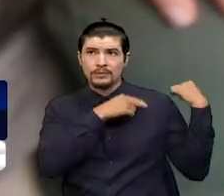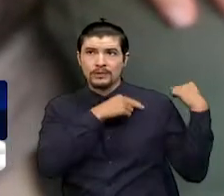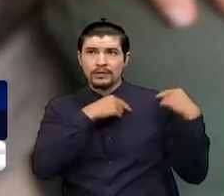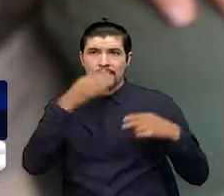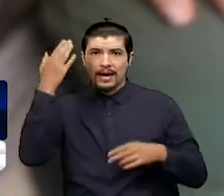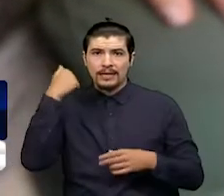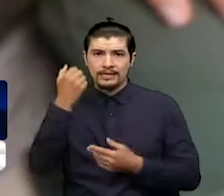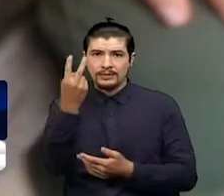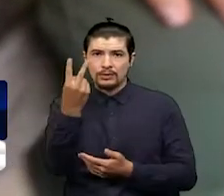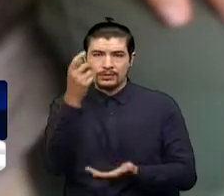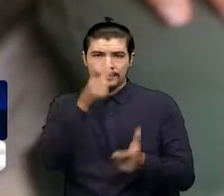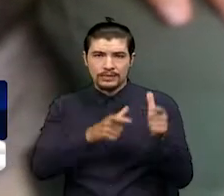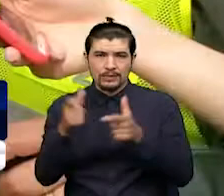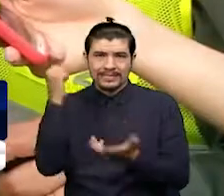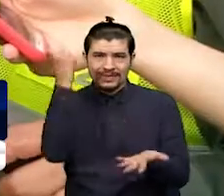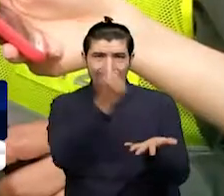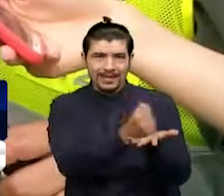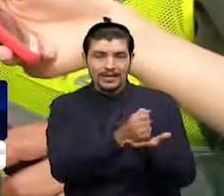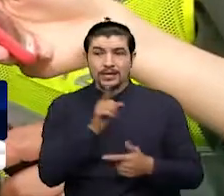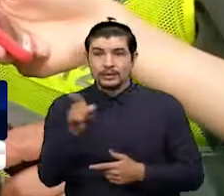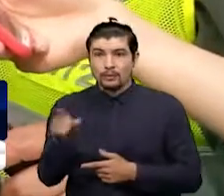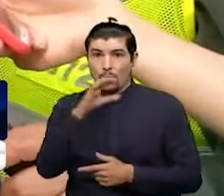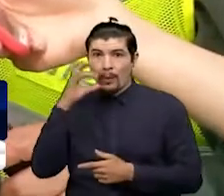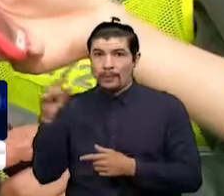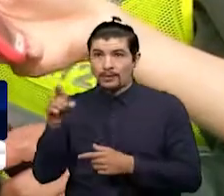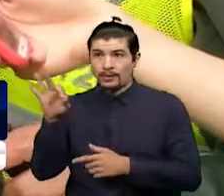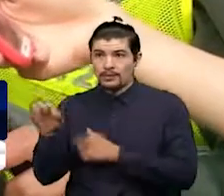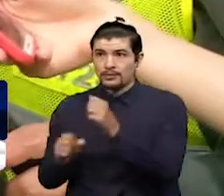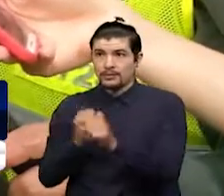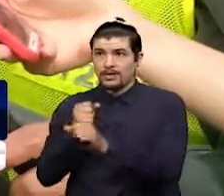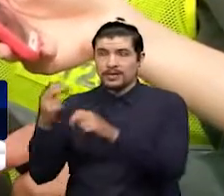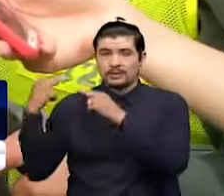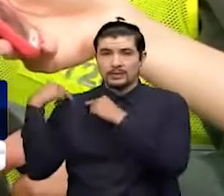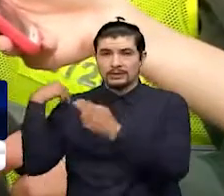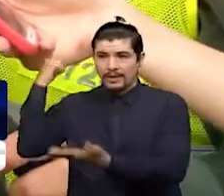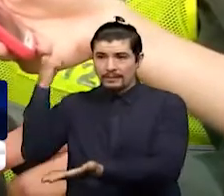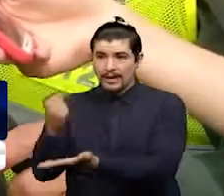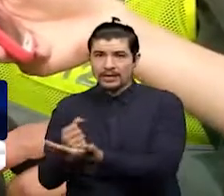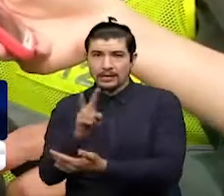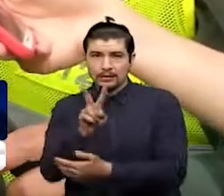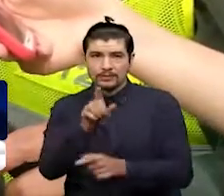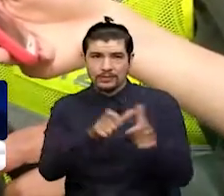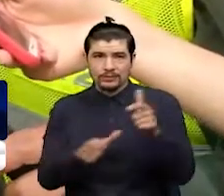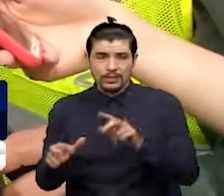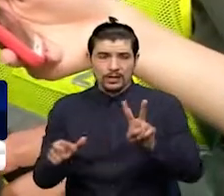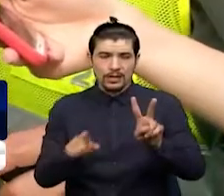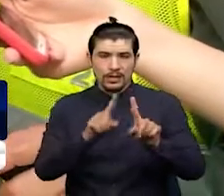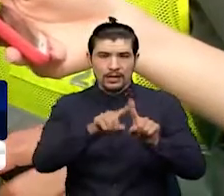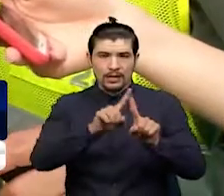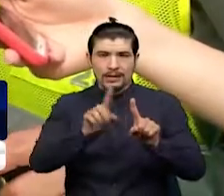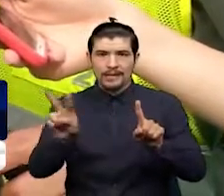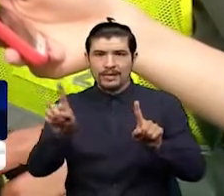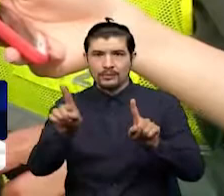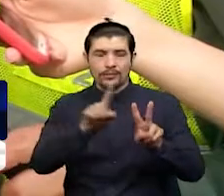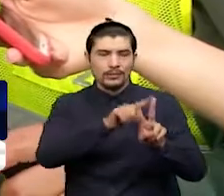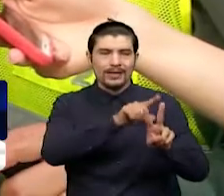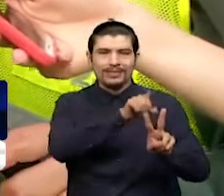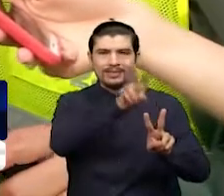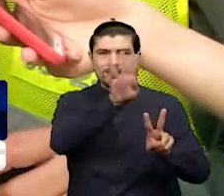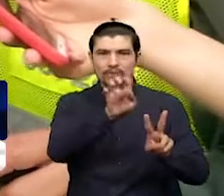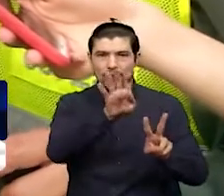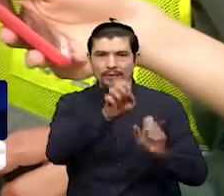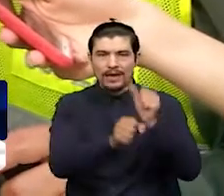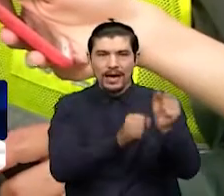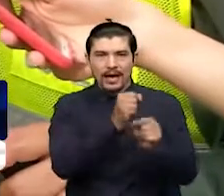quien es acusado por el homicidio de dos personas de 21 y 19 años a quienes impactó